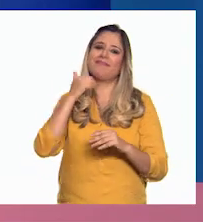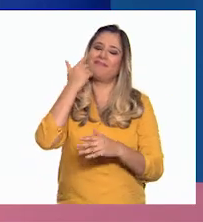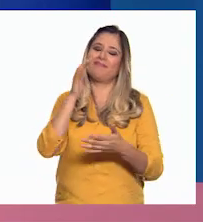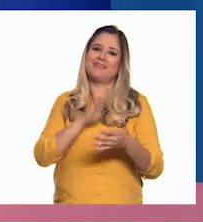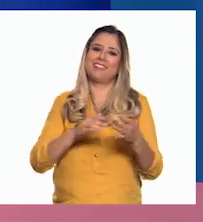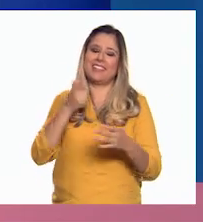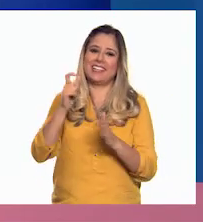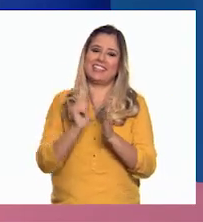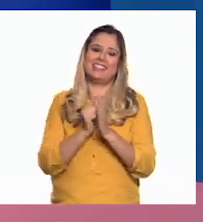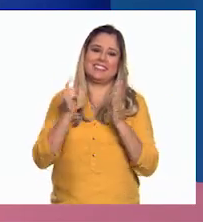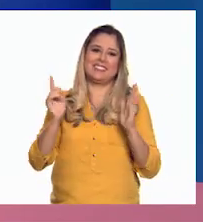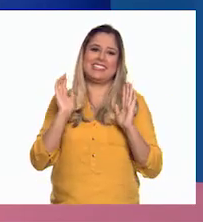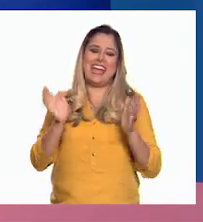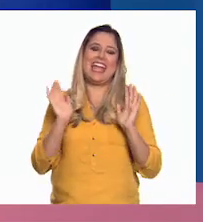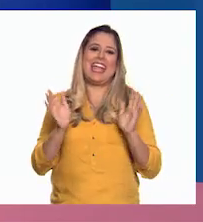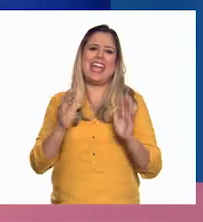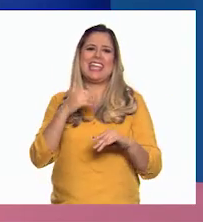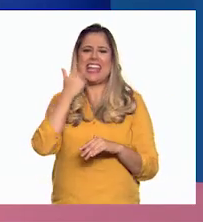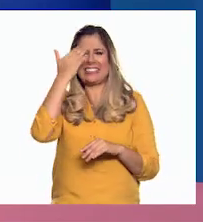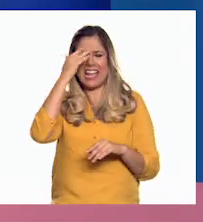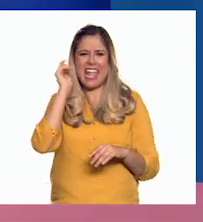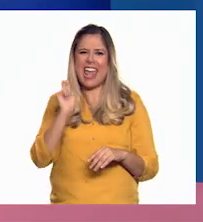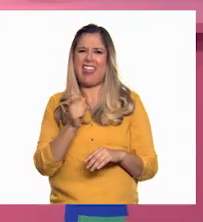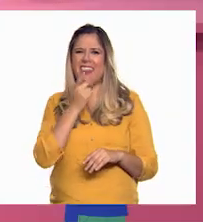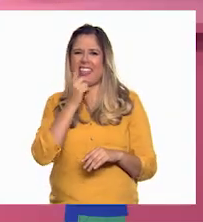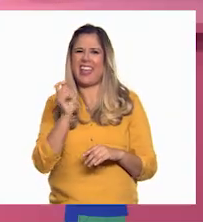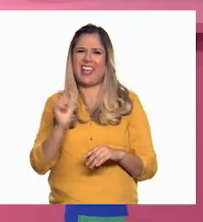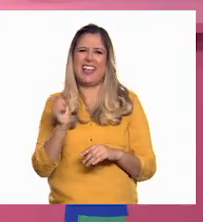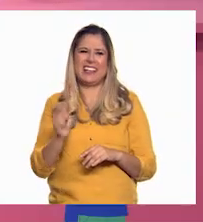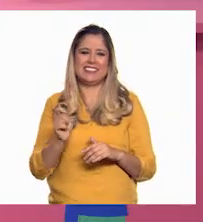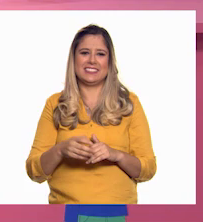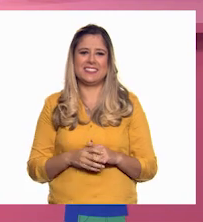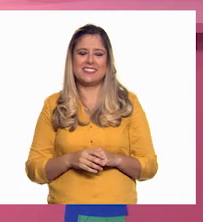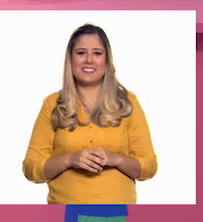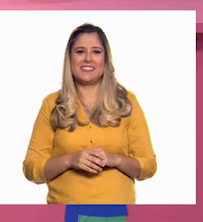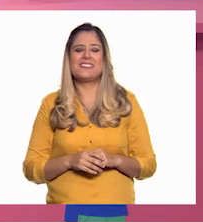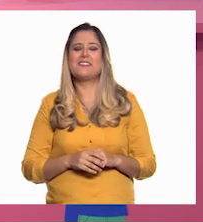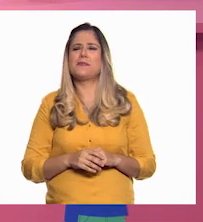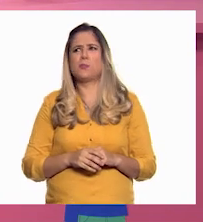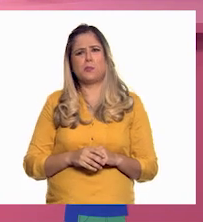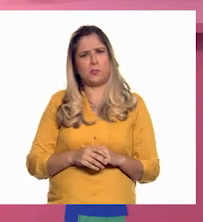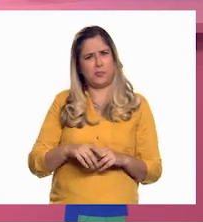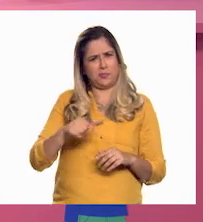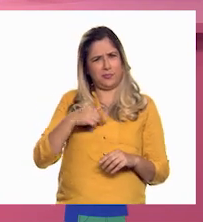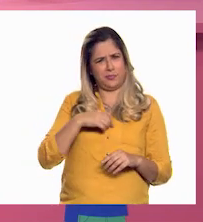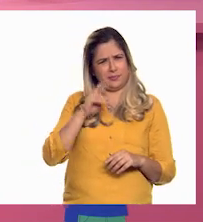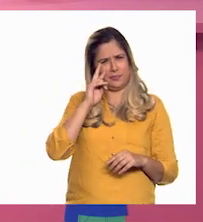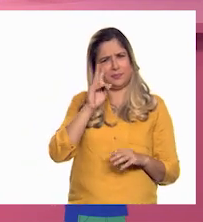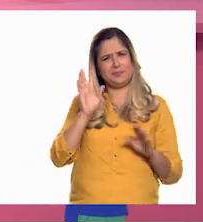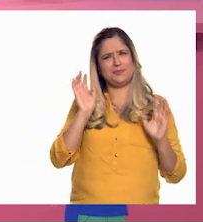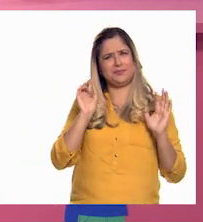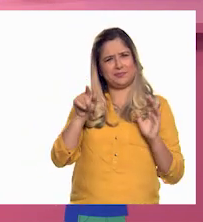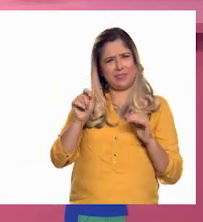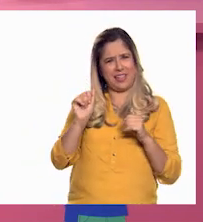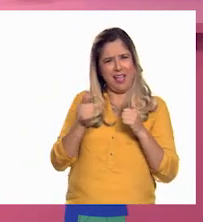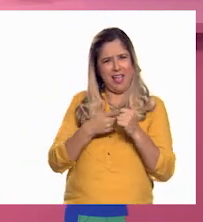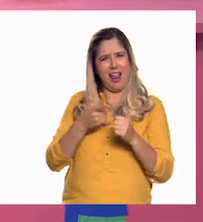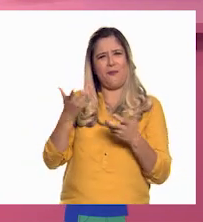libro, maestra. Quiero saber qué dice. ¿Qué se me hace que tú estás tramando algo,